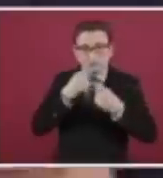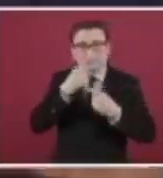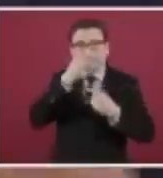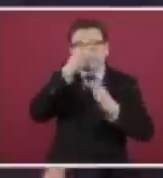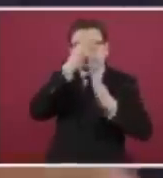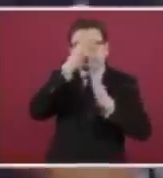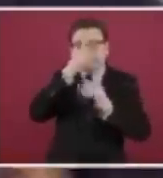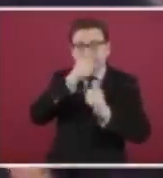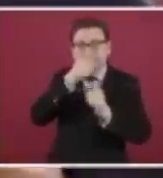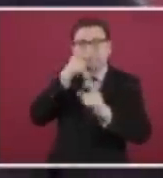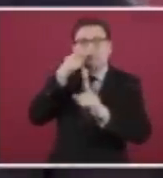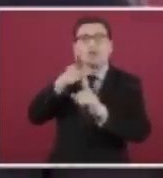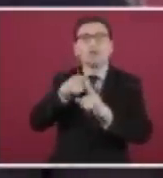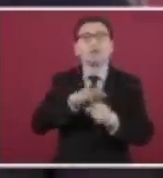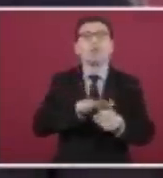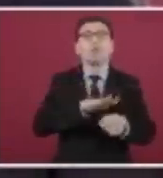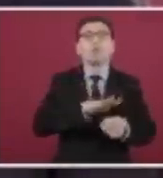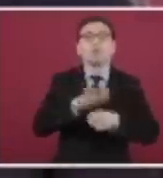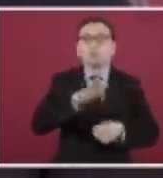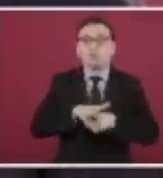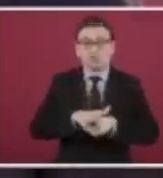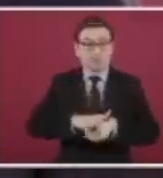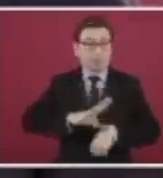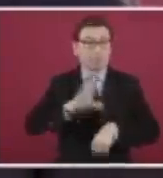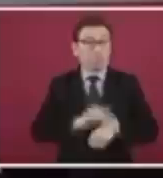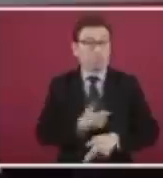haya impunidad.